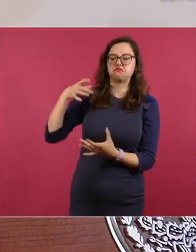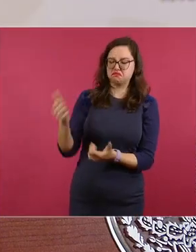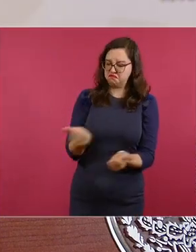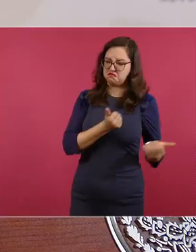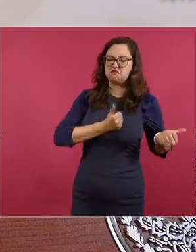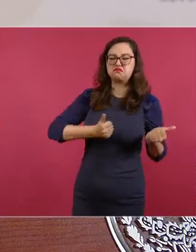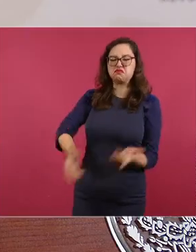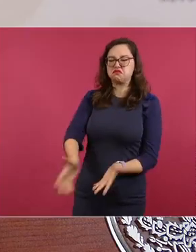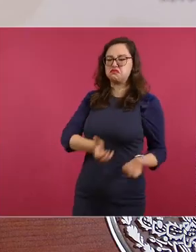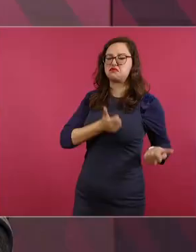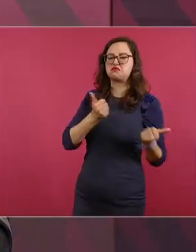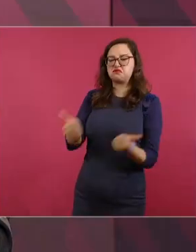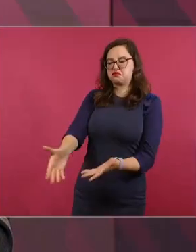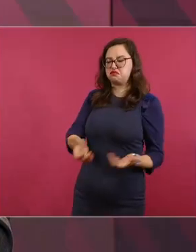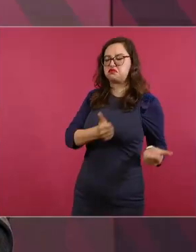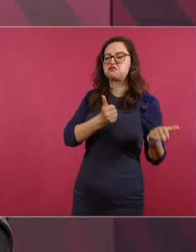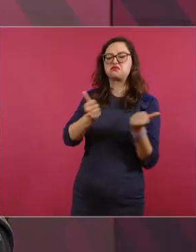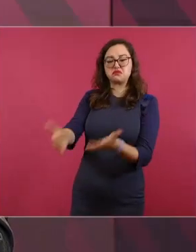contrabando,